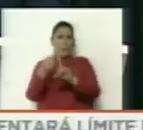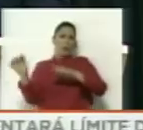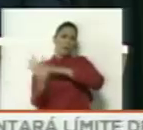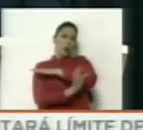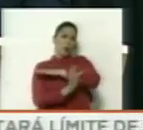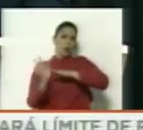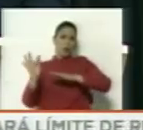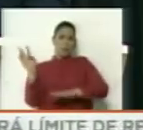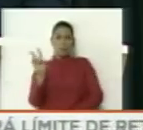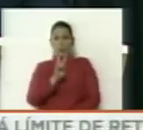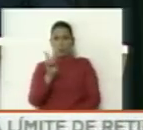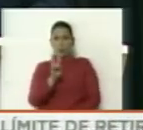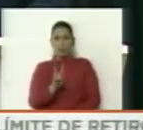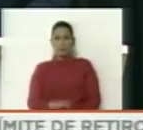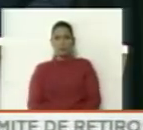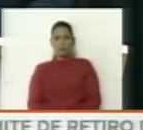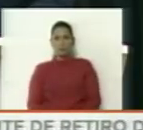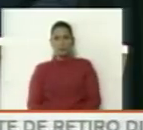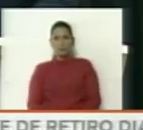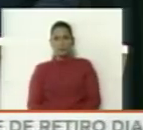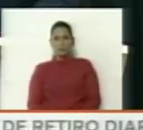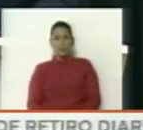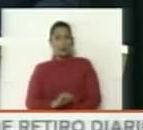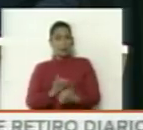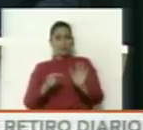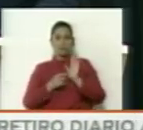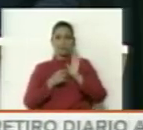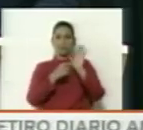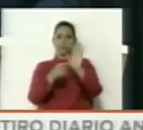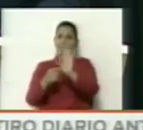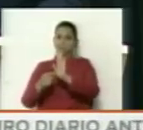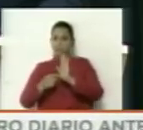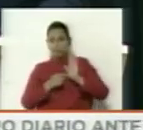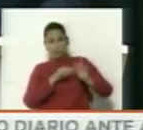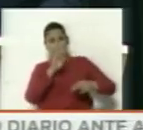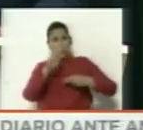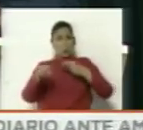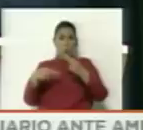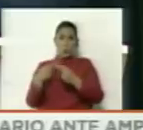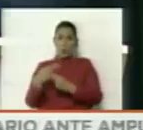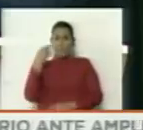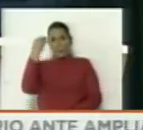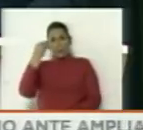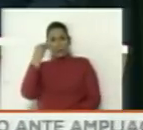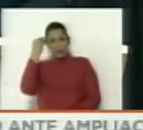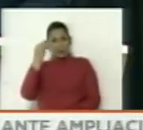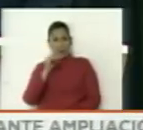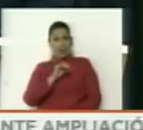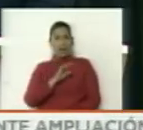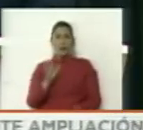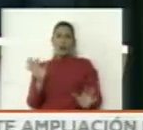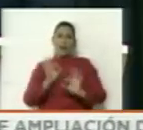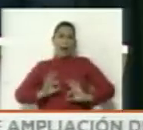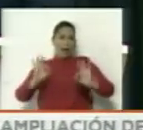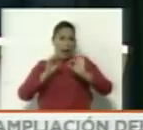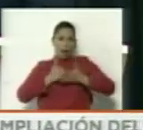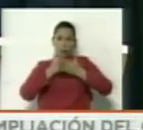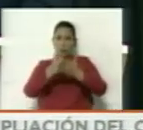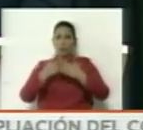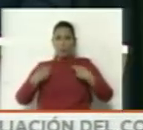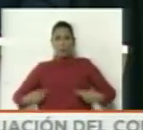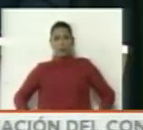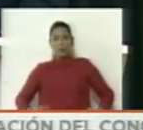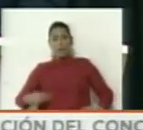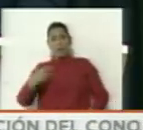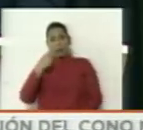Venezuela. Ya queda plenamente demostrado que jamás pensaron en nada de ayuda humanitaria, señor canciller de